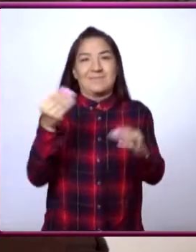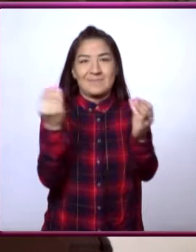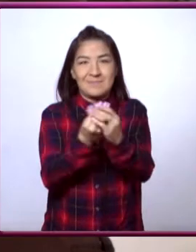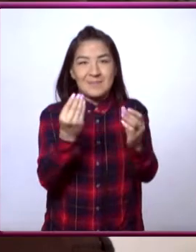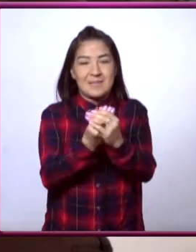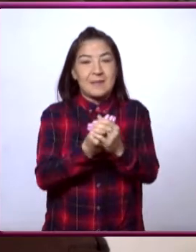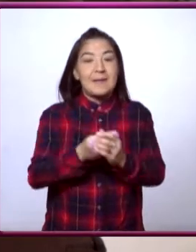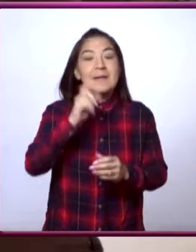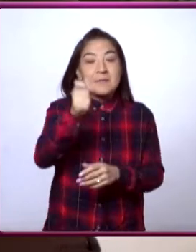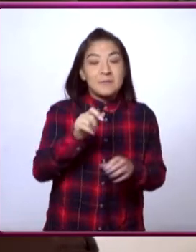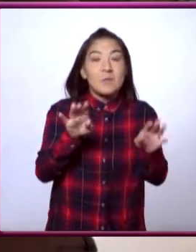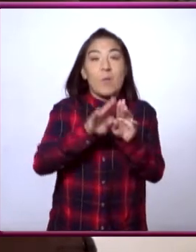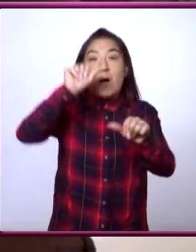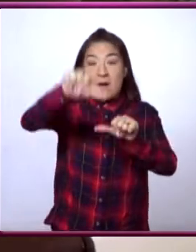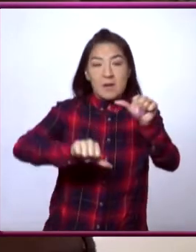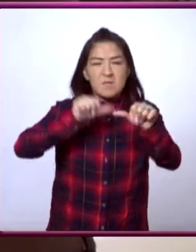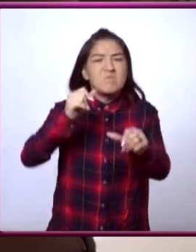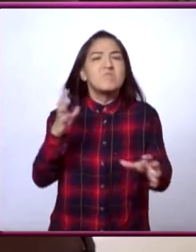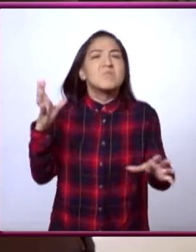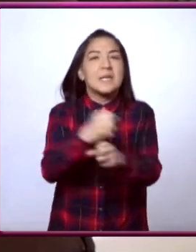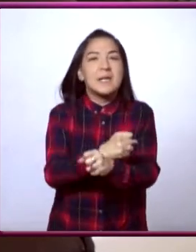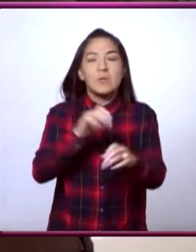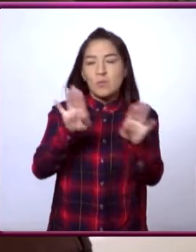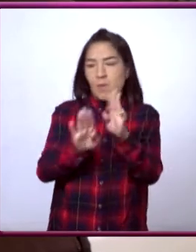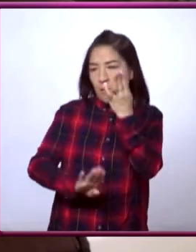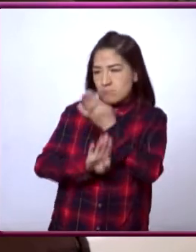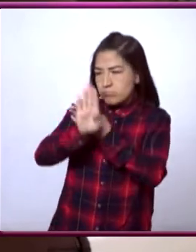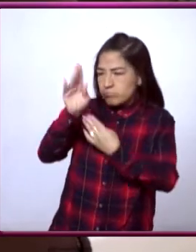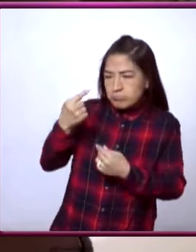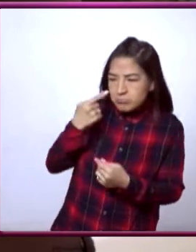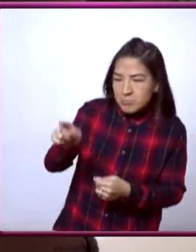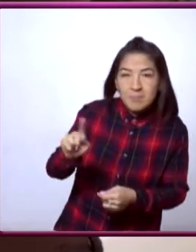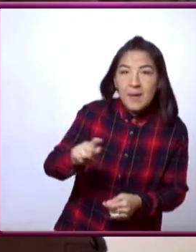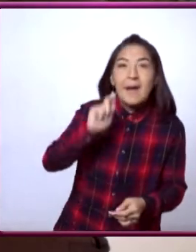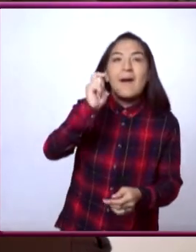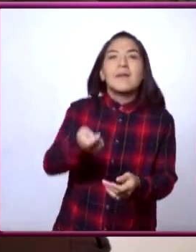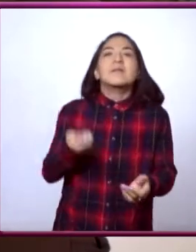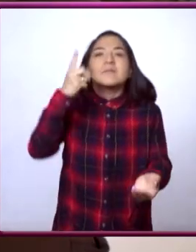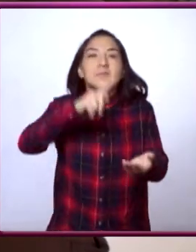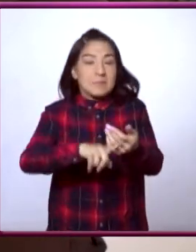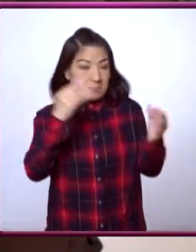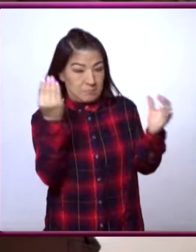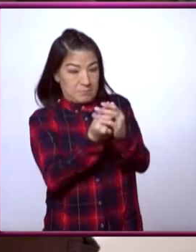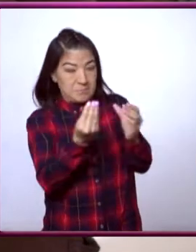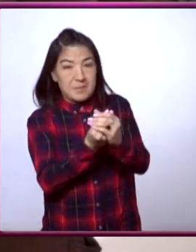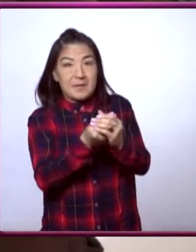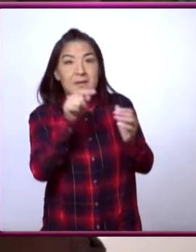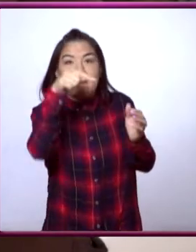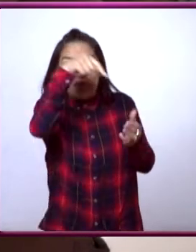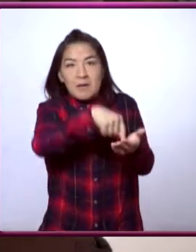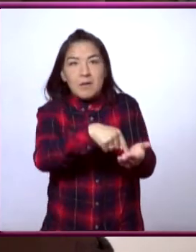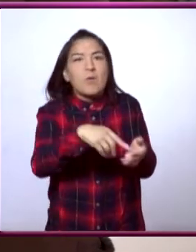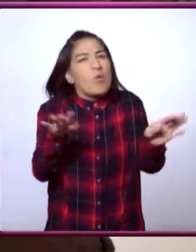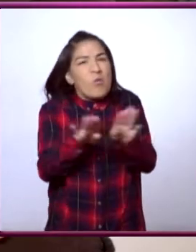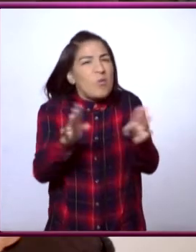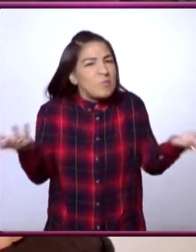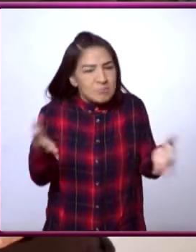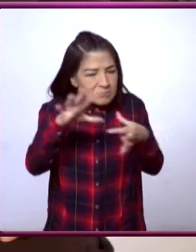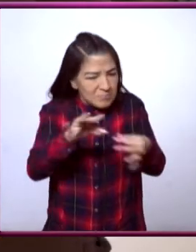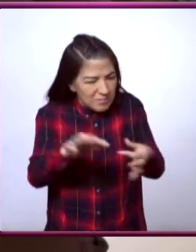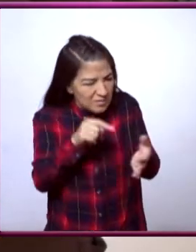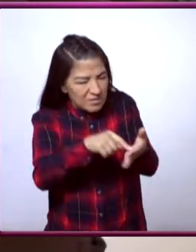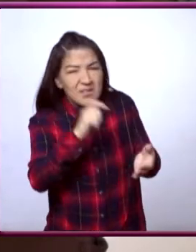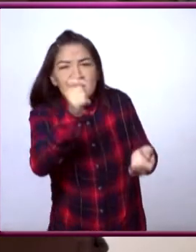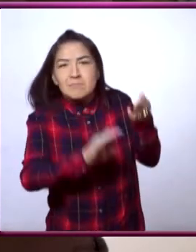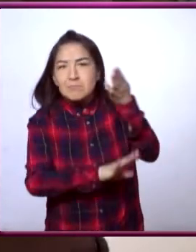¿cómo? Es que átomo significa indivisible. Y pues si el átomo tiene partículas en su interior, pues ¿cómo te explico? ¿Ya es